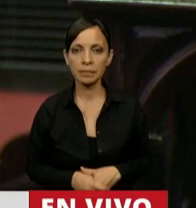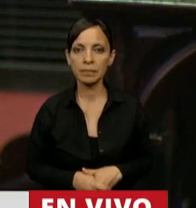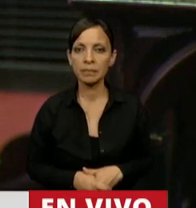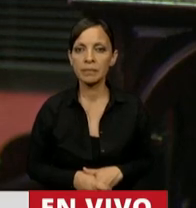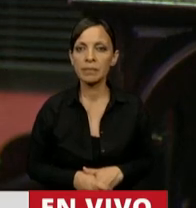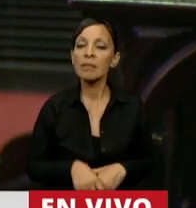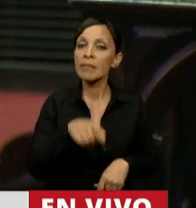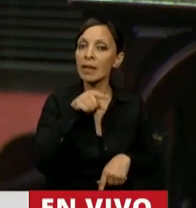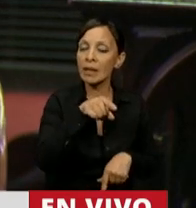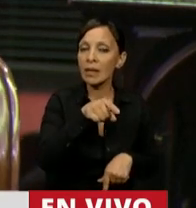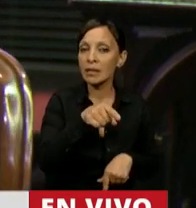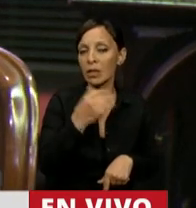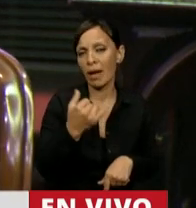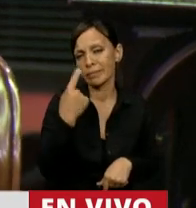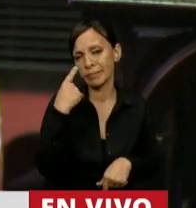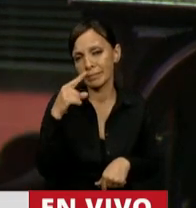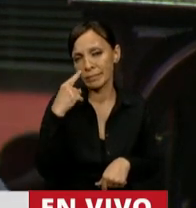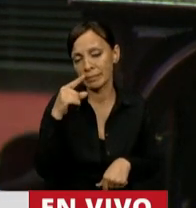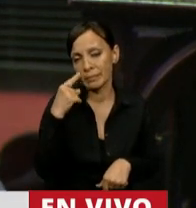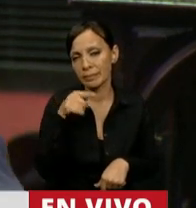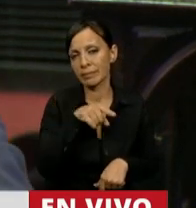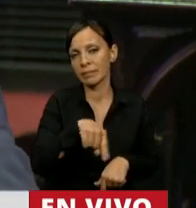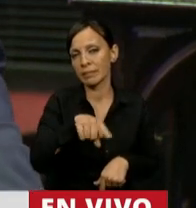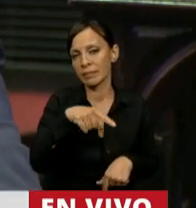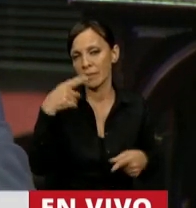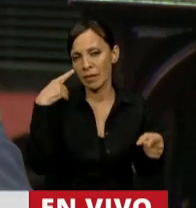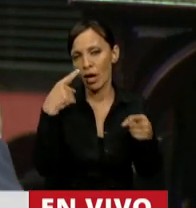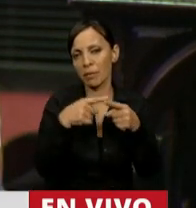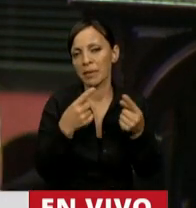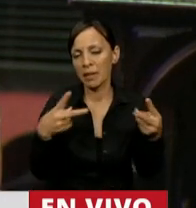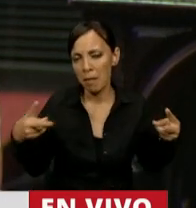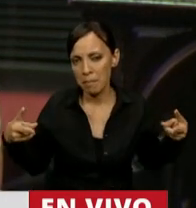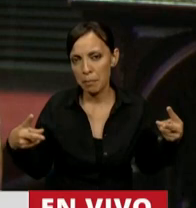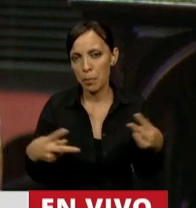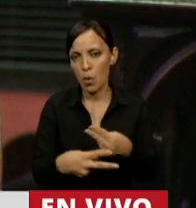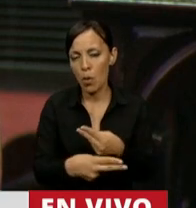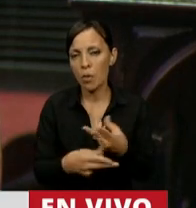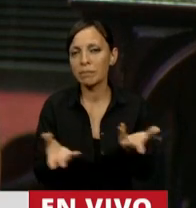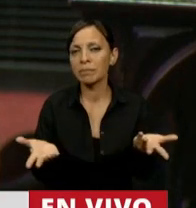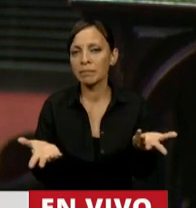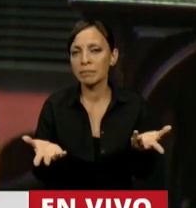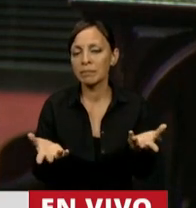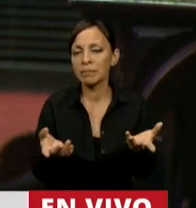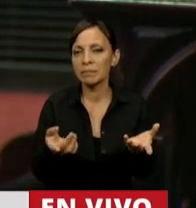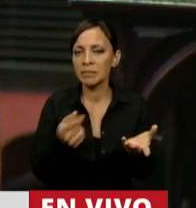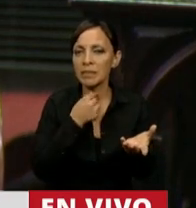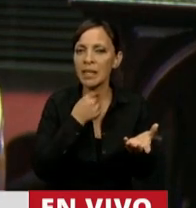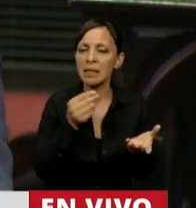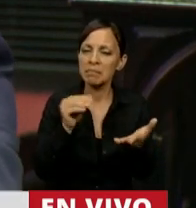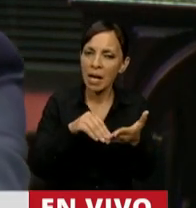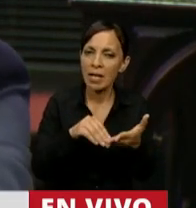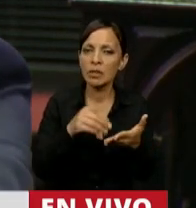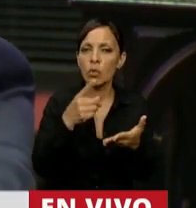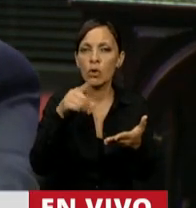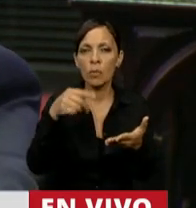Y esto claramente es intención que tienen de recortar un porcentaje del